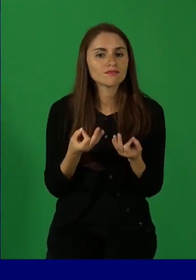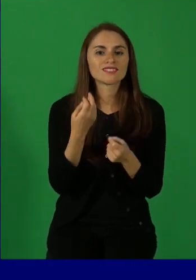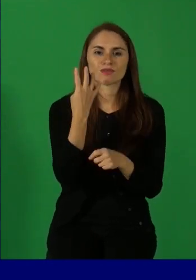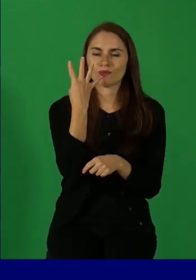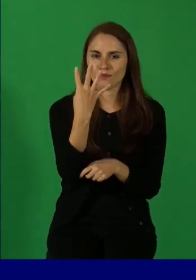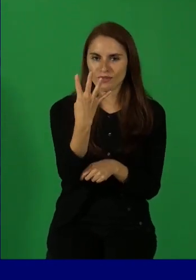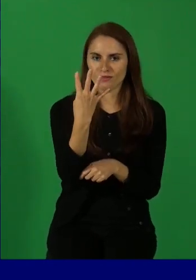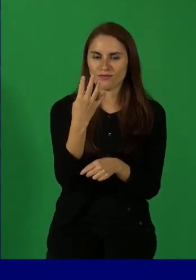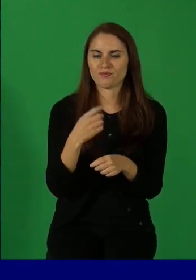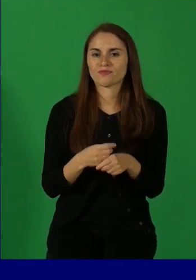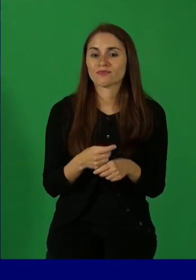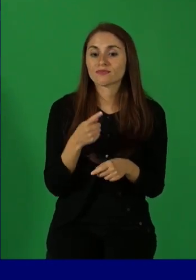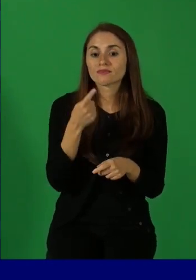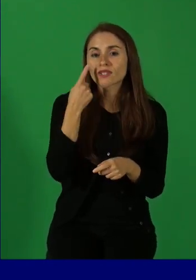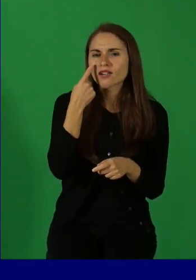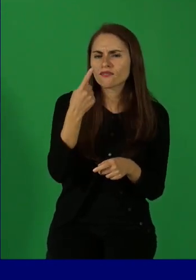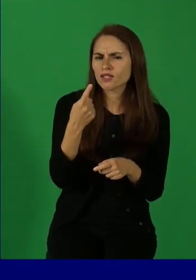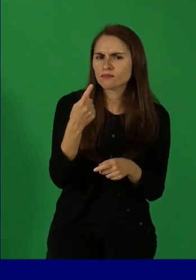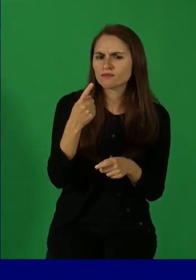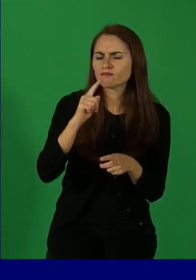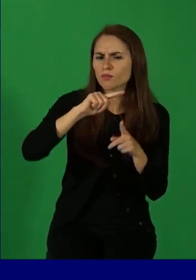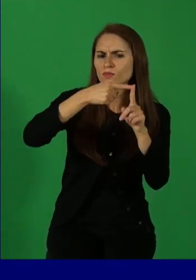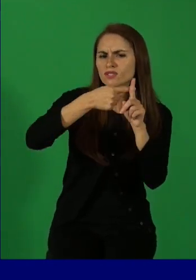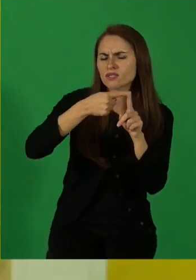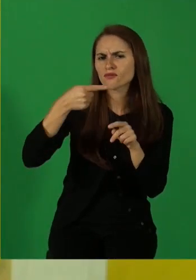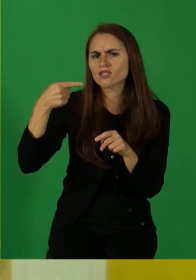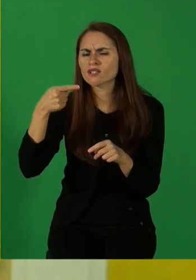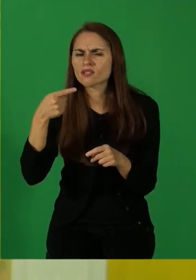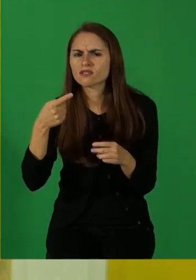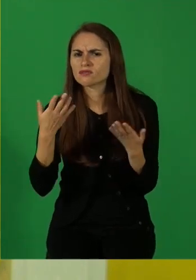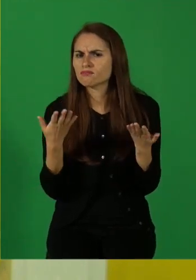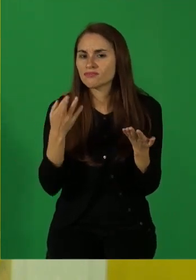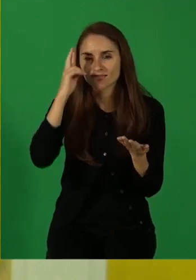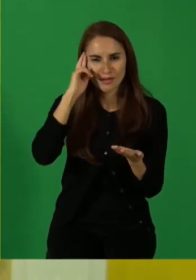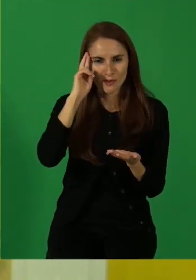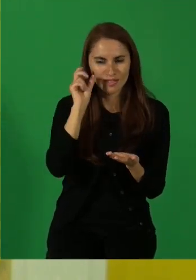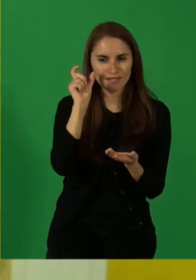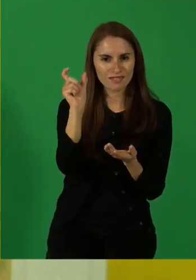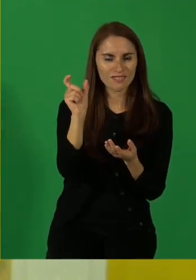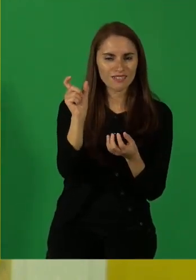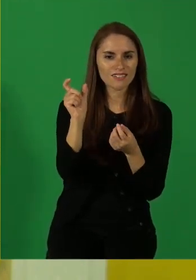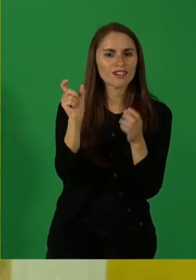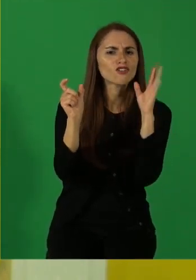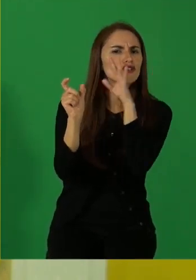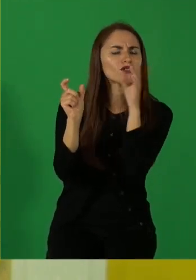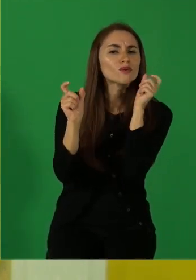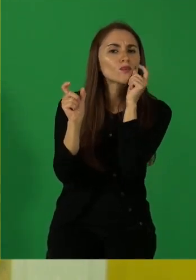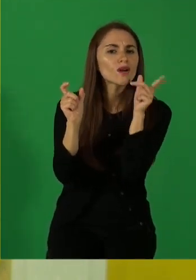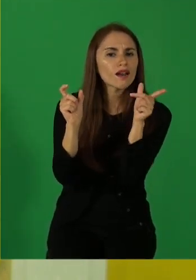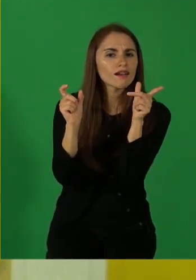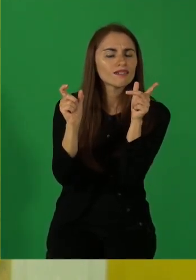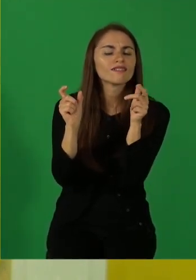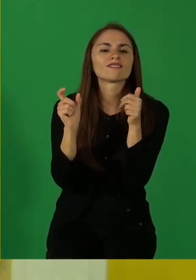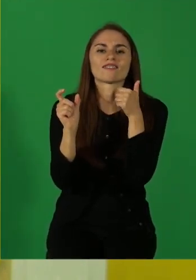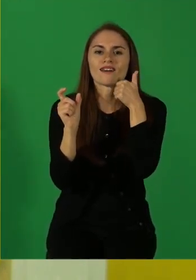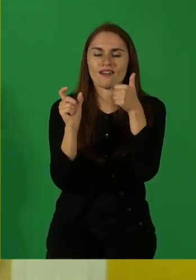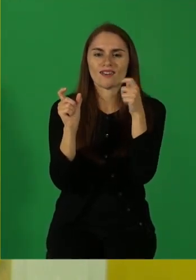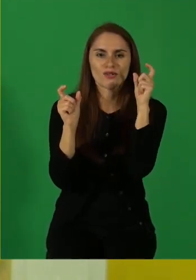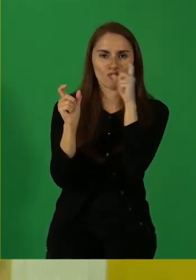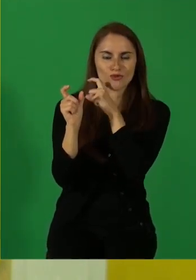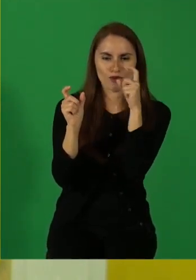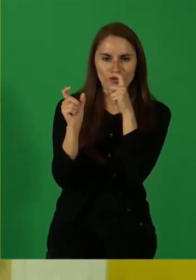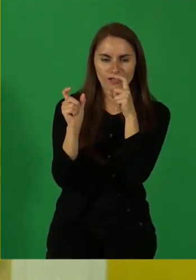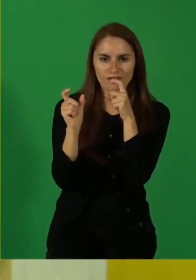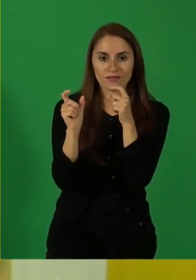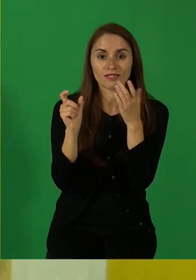Ahora vamos a determinar el signo. ¿Qué tipo de fichas usamos? ¿Las verdes o las rojas? Súper bien, las rojas. Por